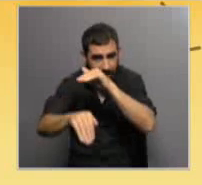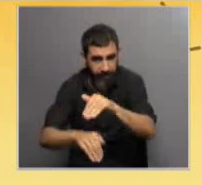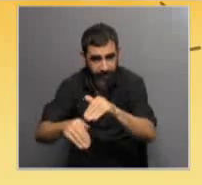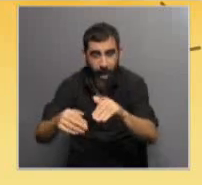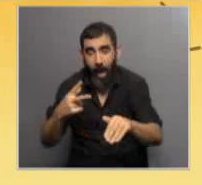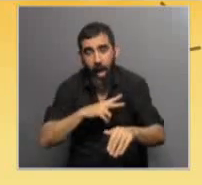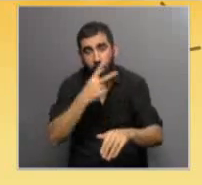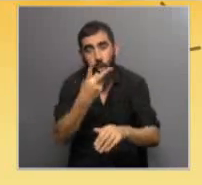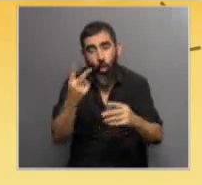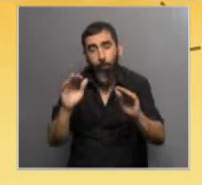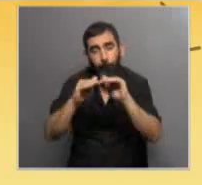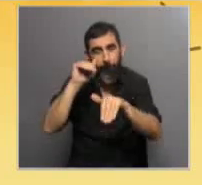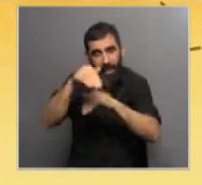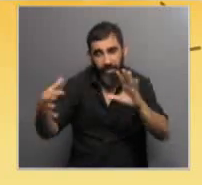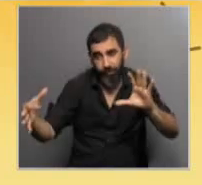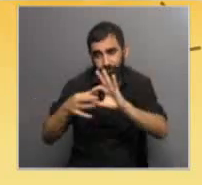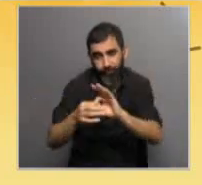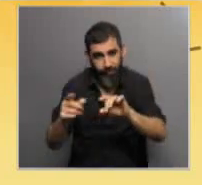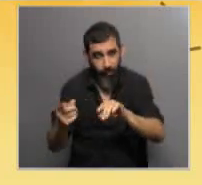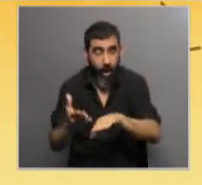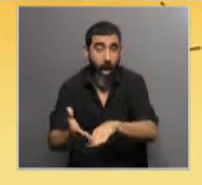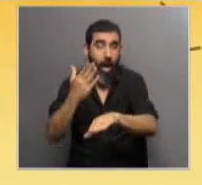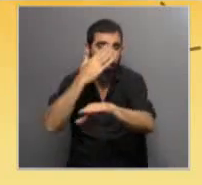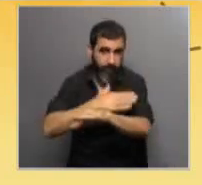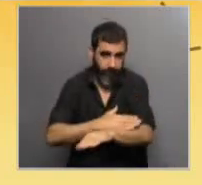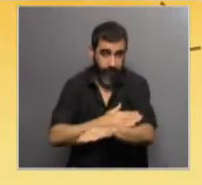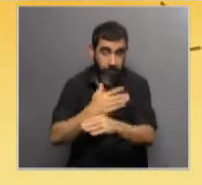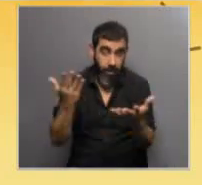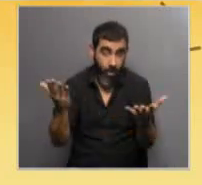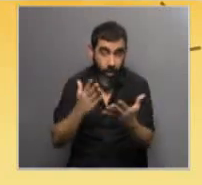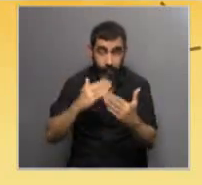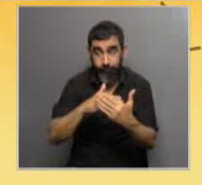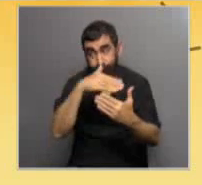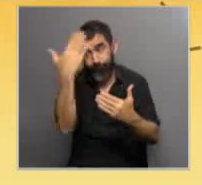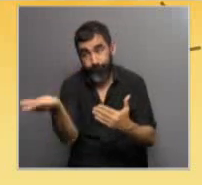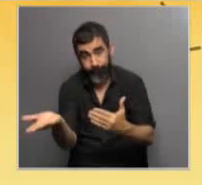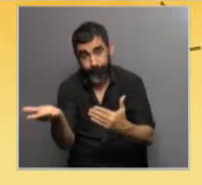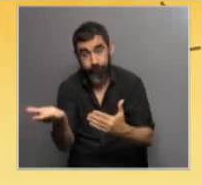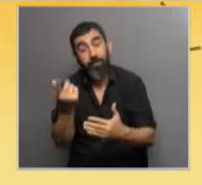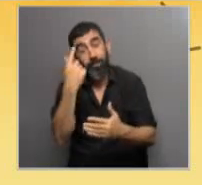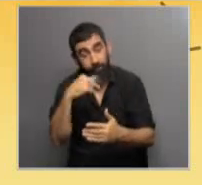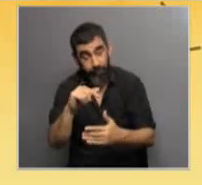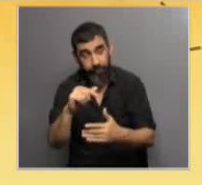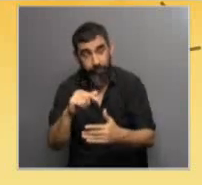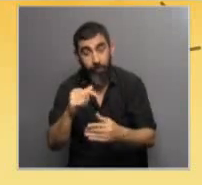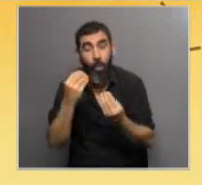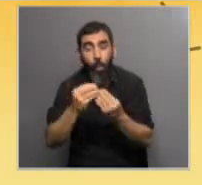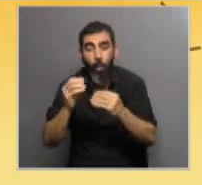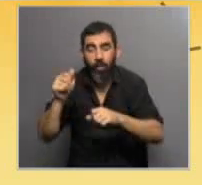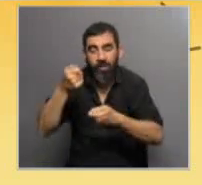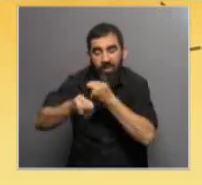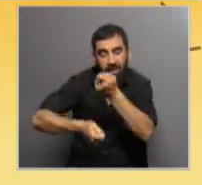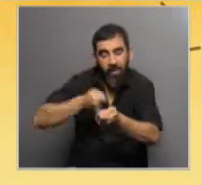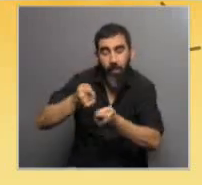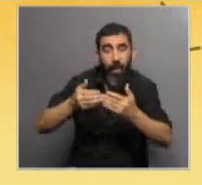otra playa que tenía otro nombre a su vez en importa pero eso quedó del lado del continente entonces para rellenar eso el